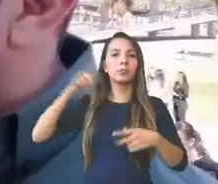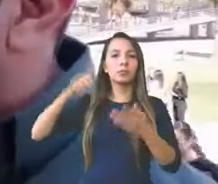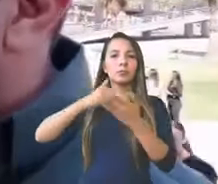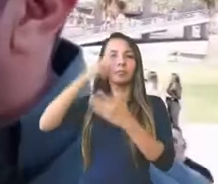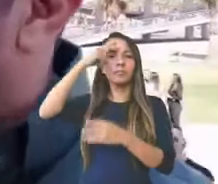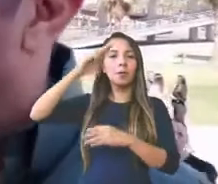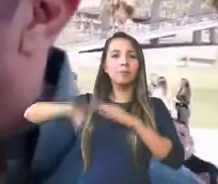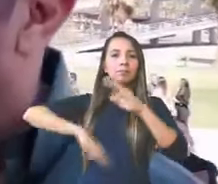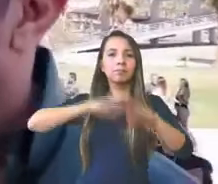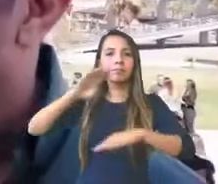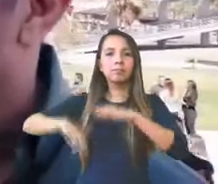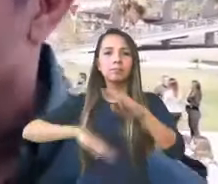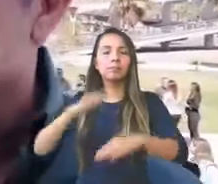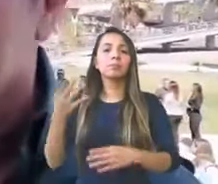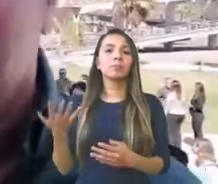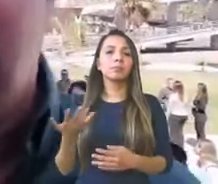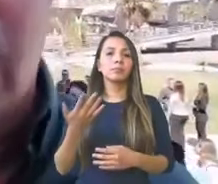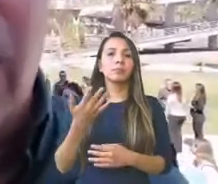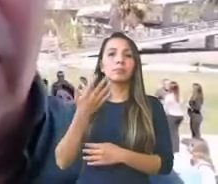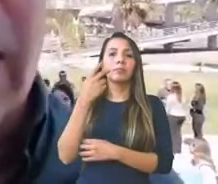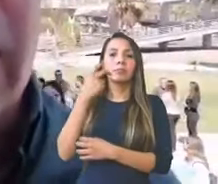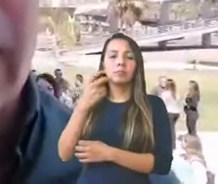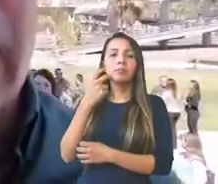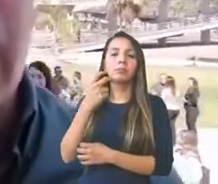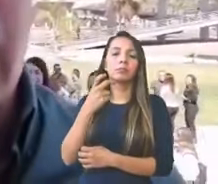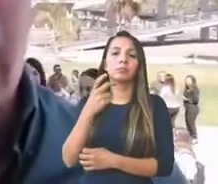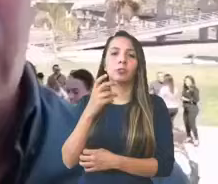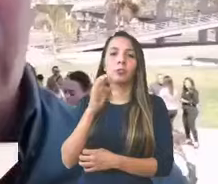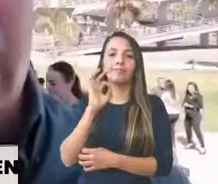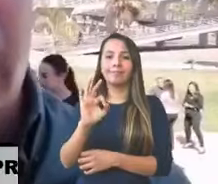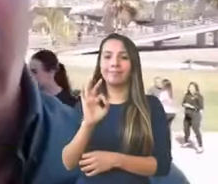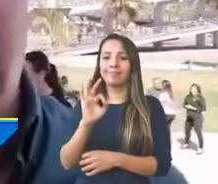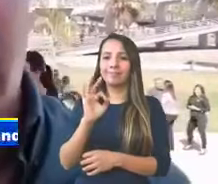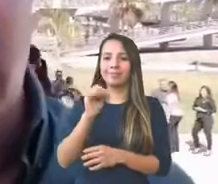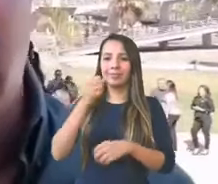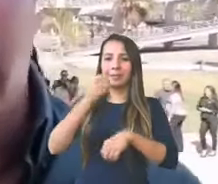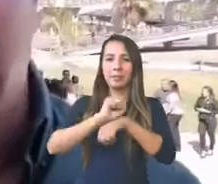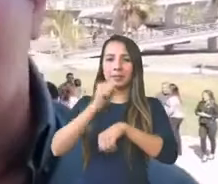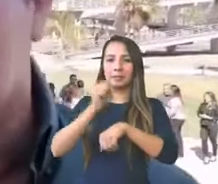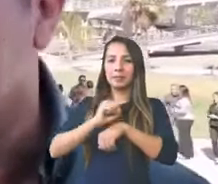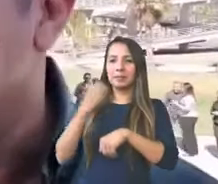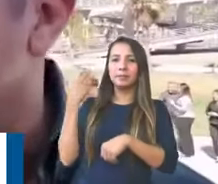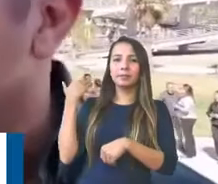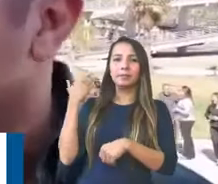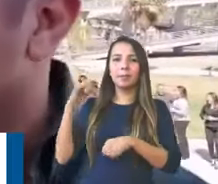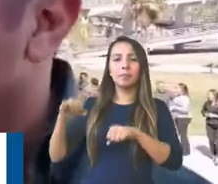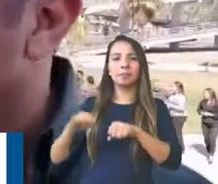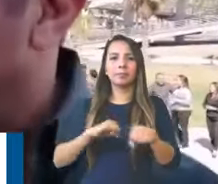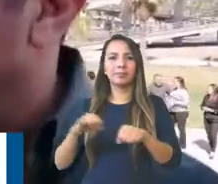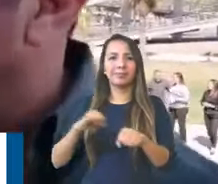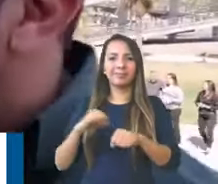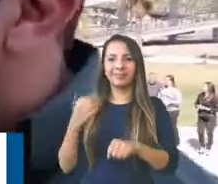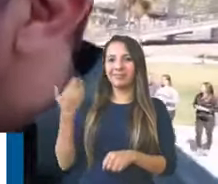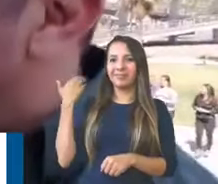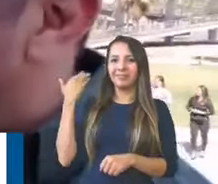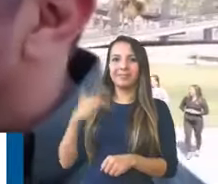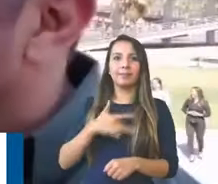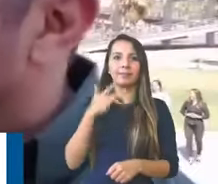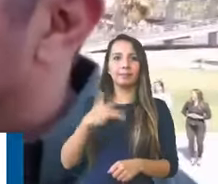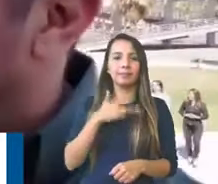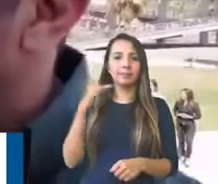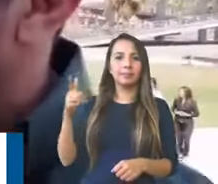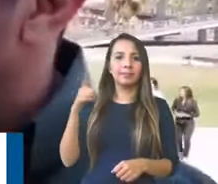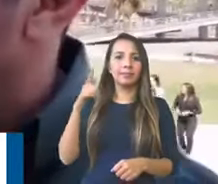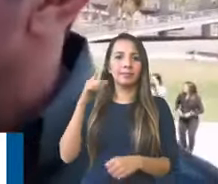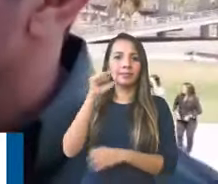los recientes eventos, se presentaron hace algunas semanas un sismo aquí en El Sauzal, se sintió en California,